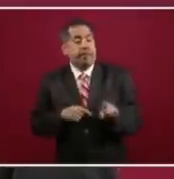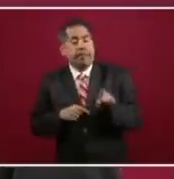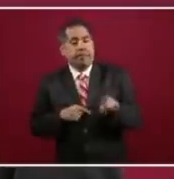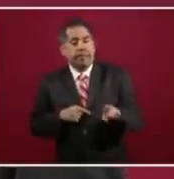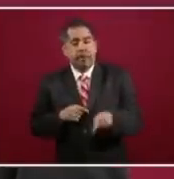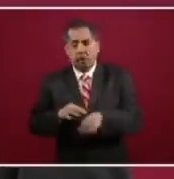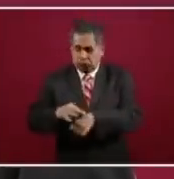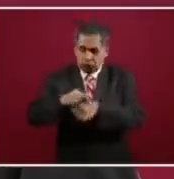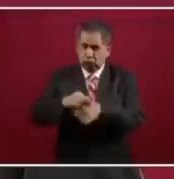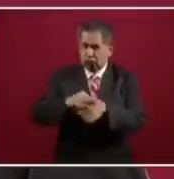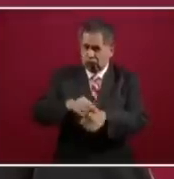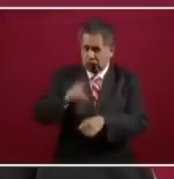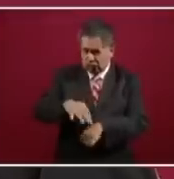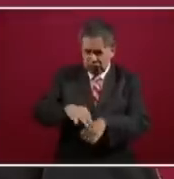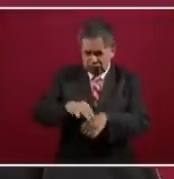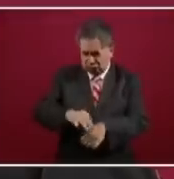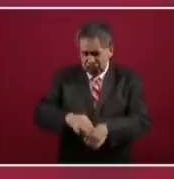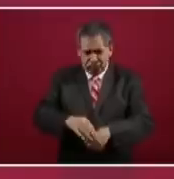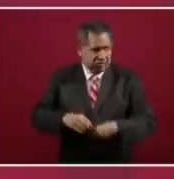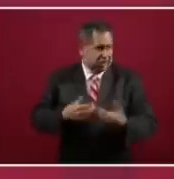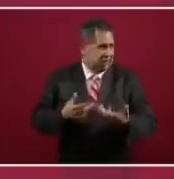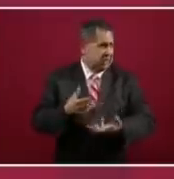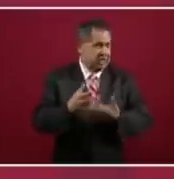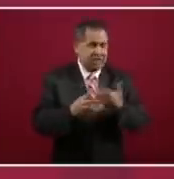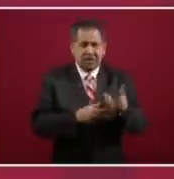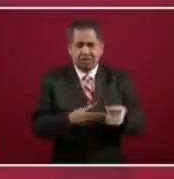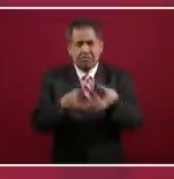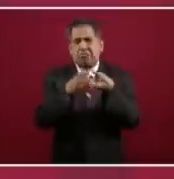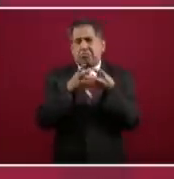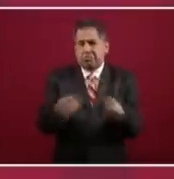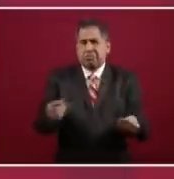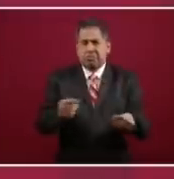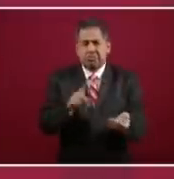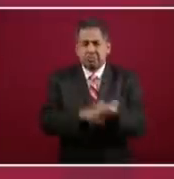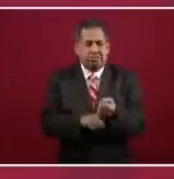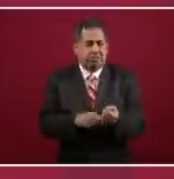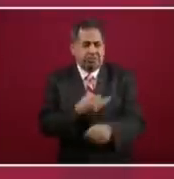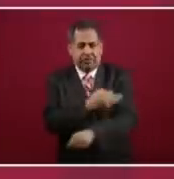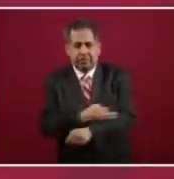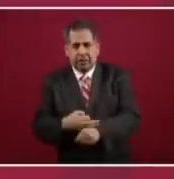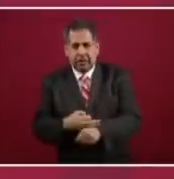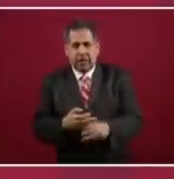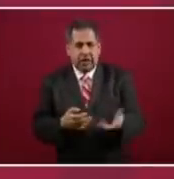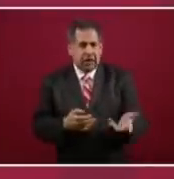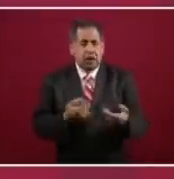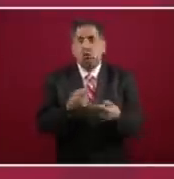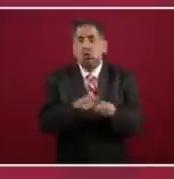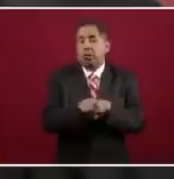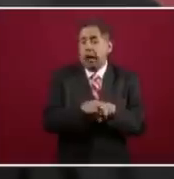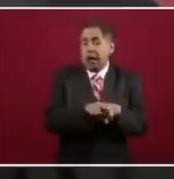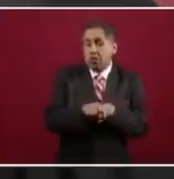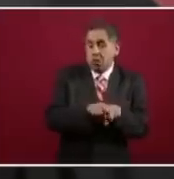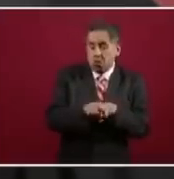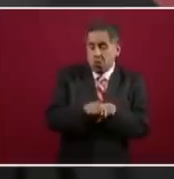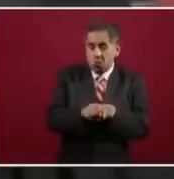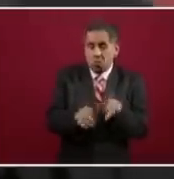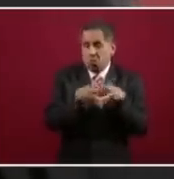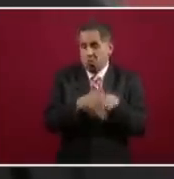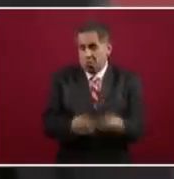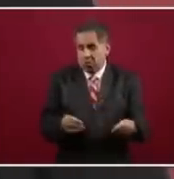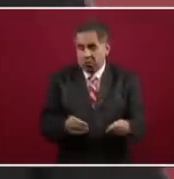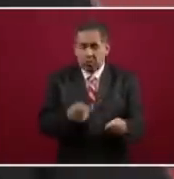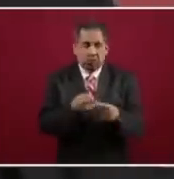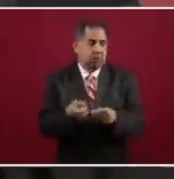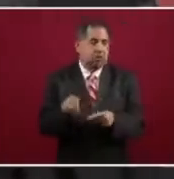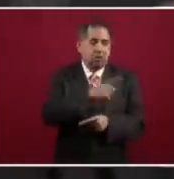vivió en carne propia lo que es la desaparición de su hermano y